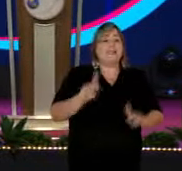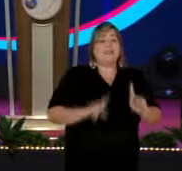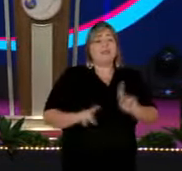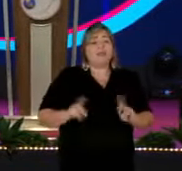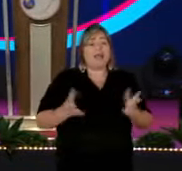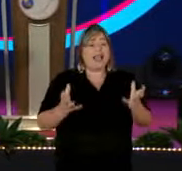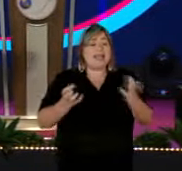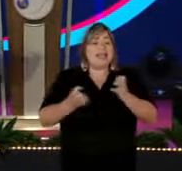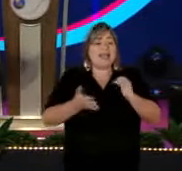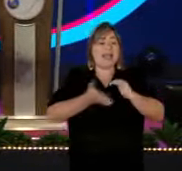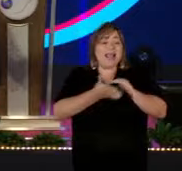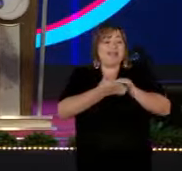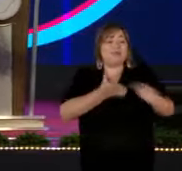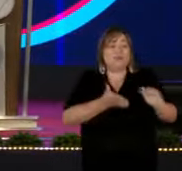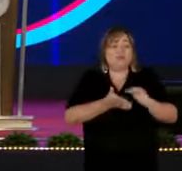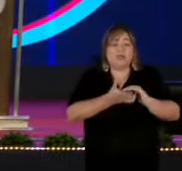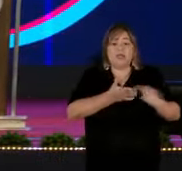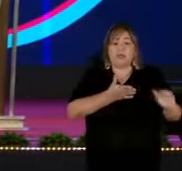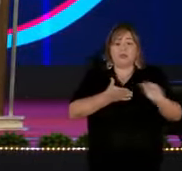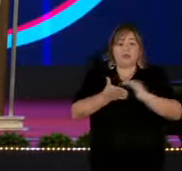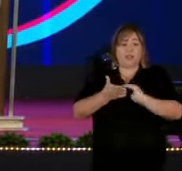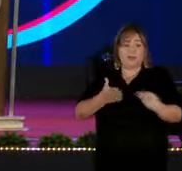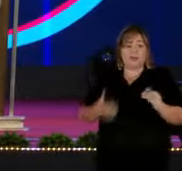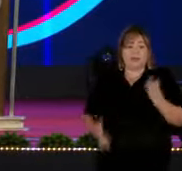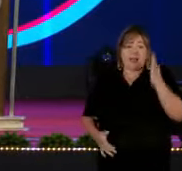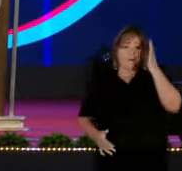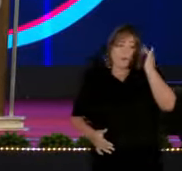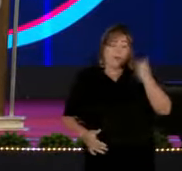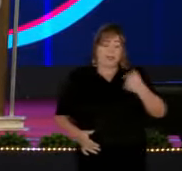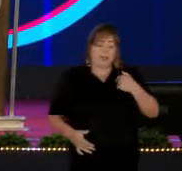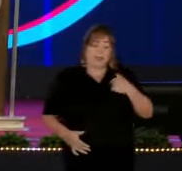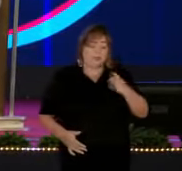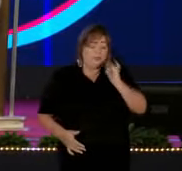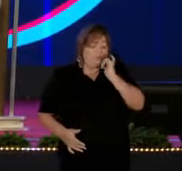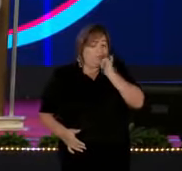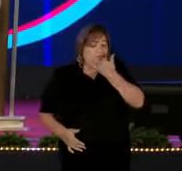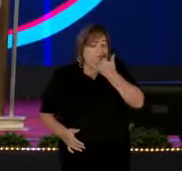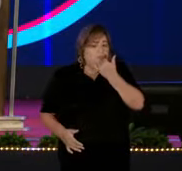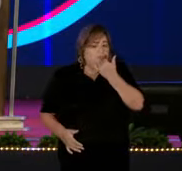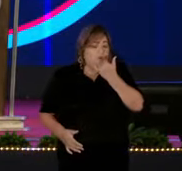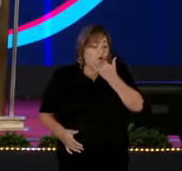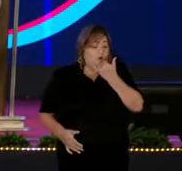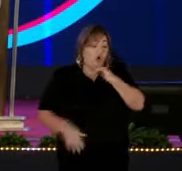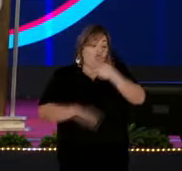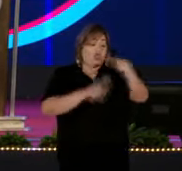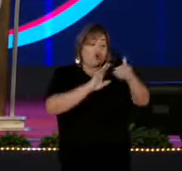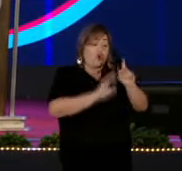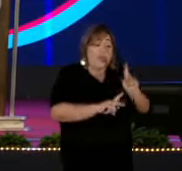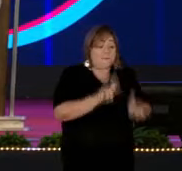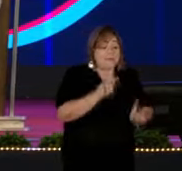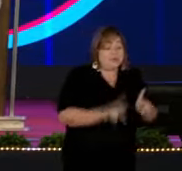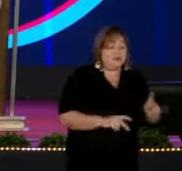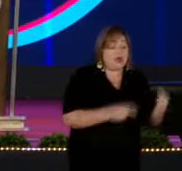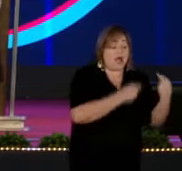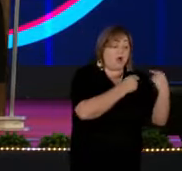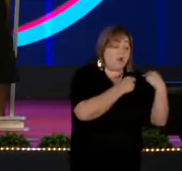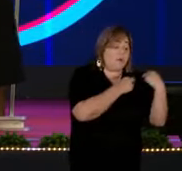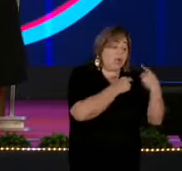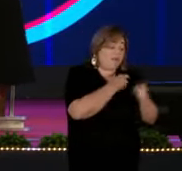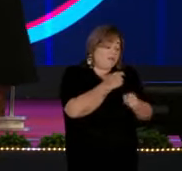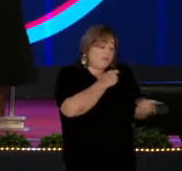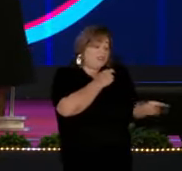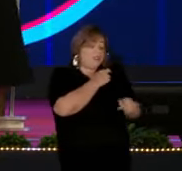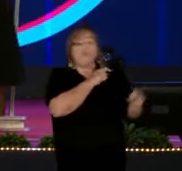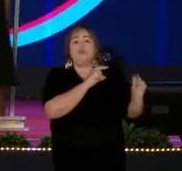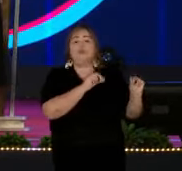justificar lo que hacen mal. Y todo el mundo tiene la culpa, menos ellos. Yo sé que